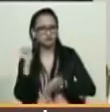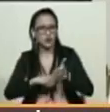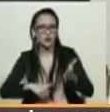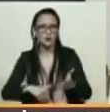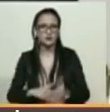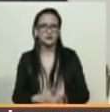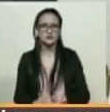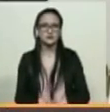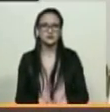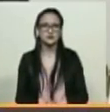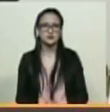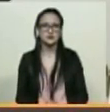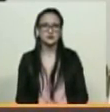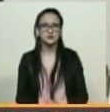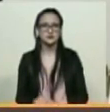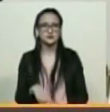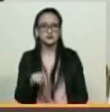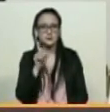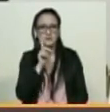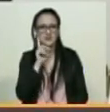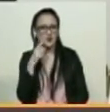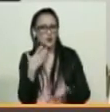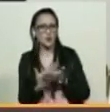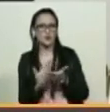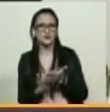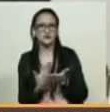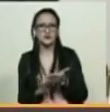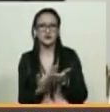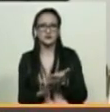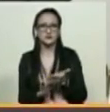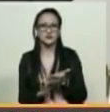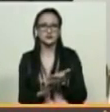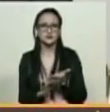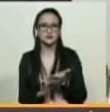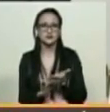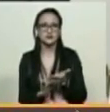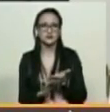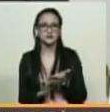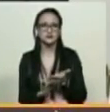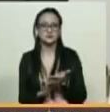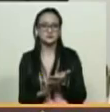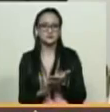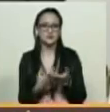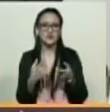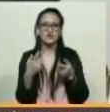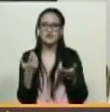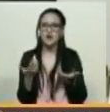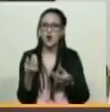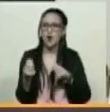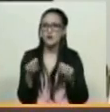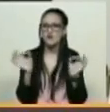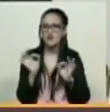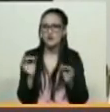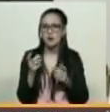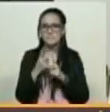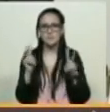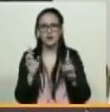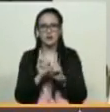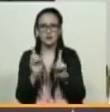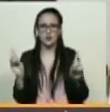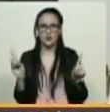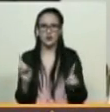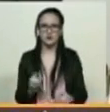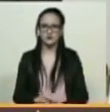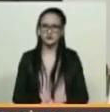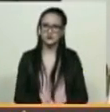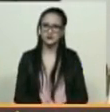Ese frente es mentira. Esa es una justificación para ver cómo buscan una alternativa a la paz y a la democracia. ¿Cuál,